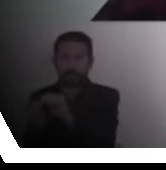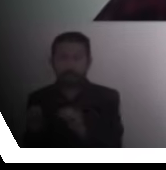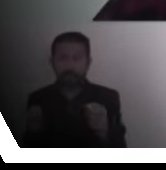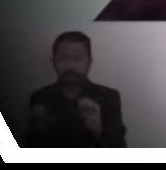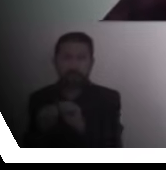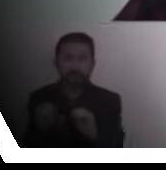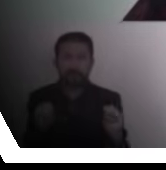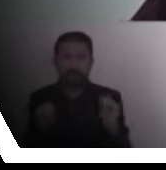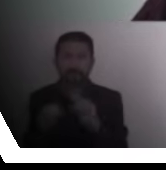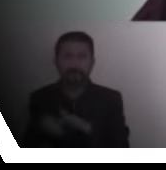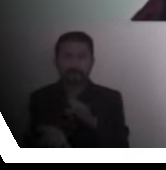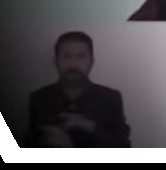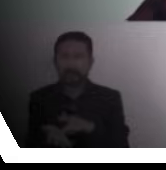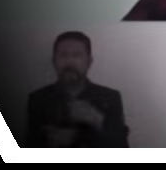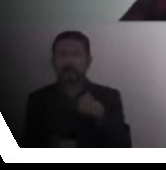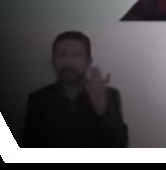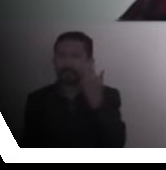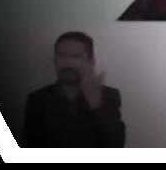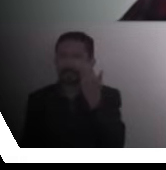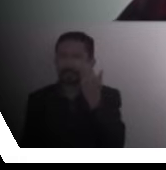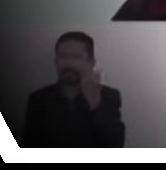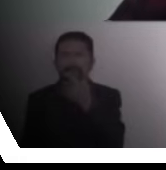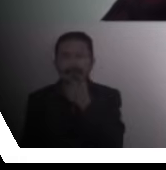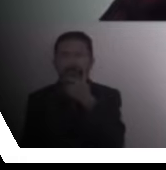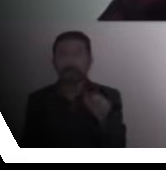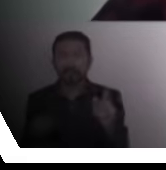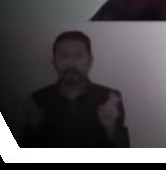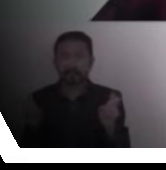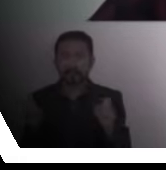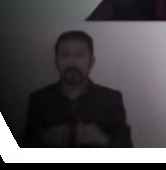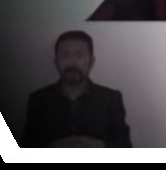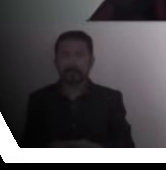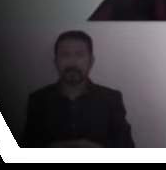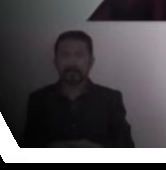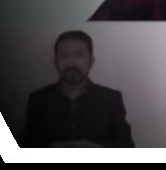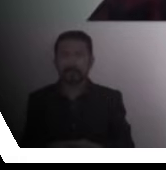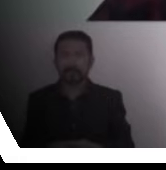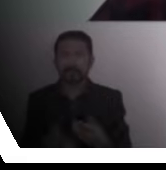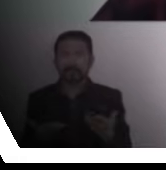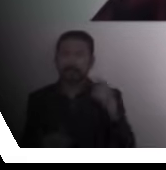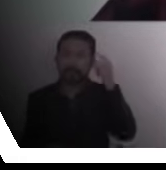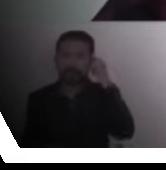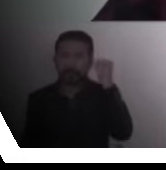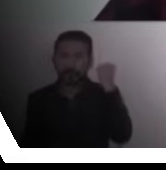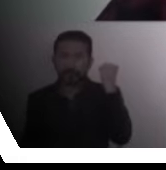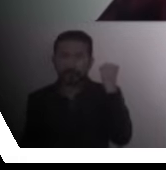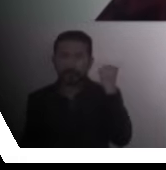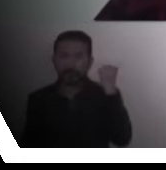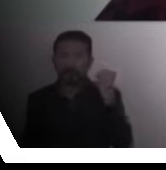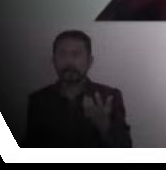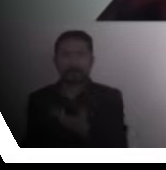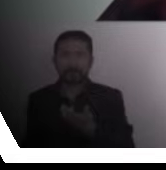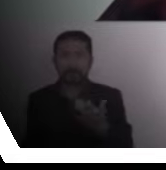cartera a otra y en esto a mí me llamaba bastante la atención el tema sobre todo porque creo que es importante que la